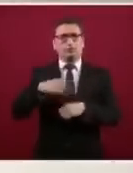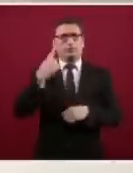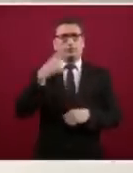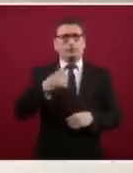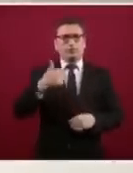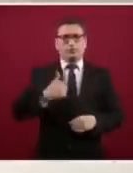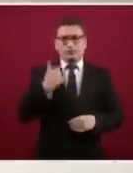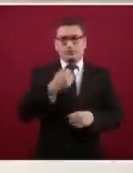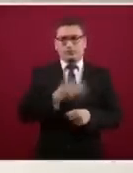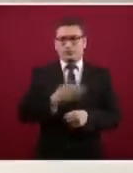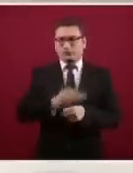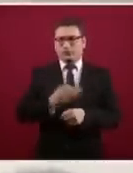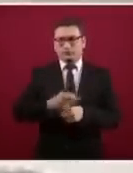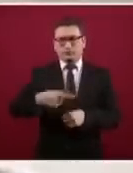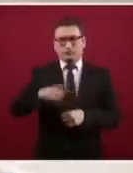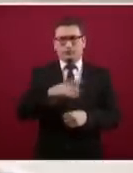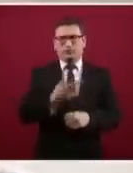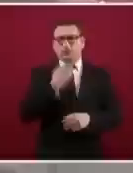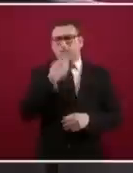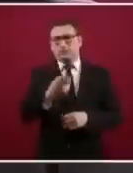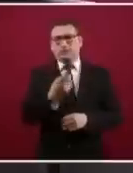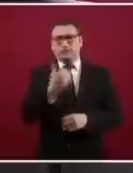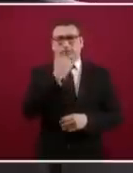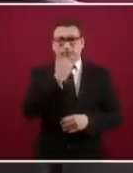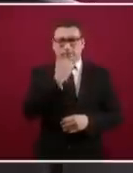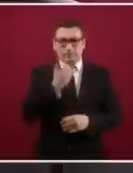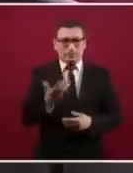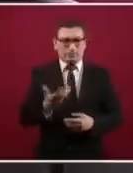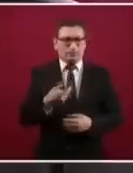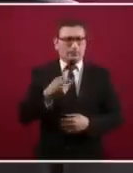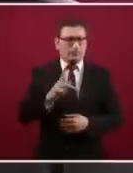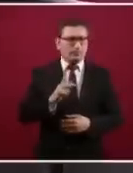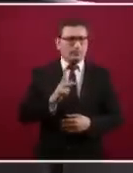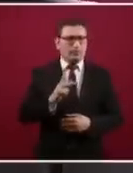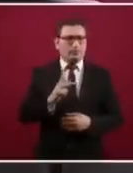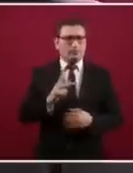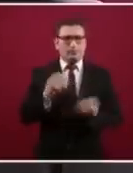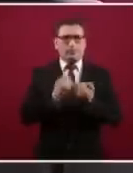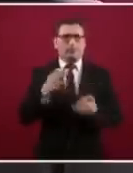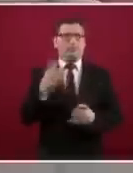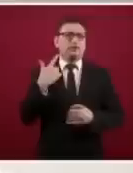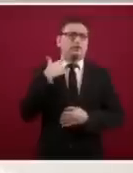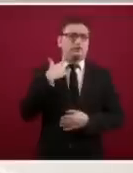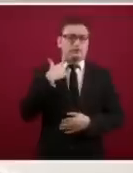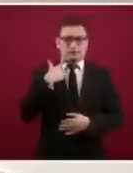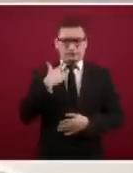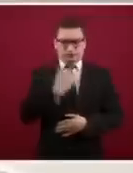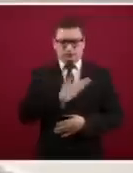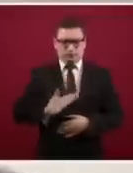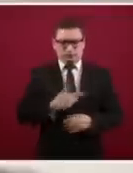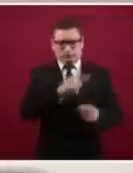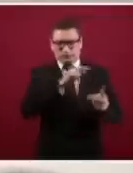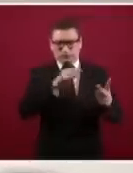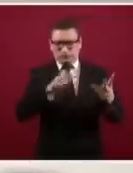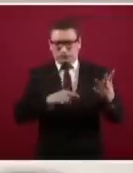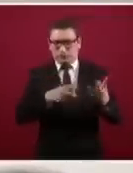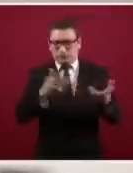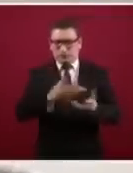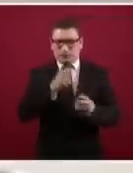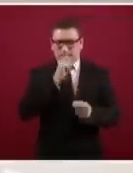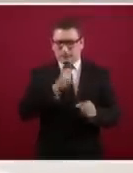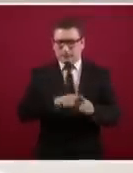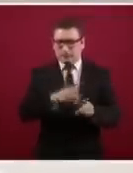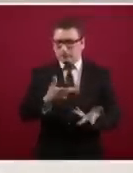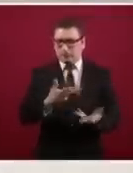de actuar ya, de pedir perdón. ¿Será el momento de que los expresidentes hicieran lo mismo?